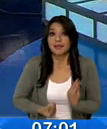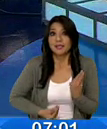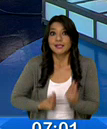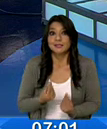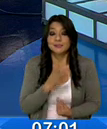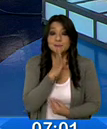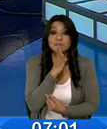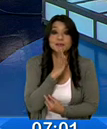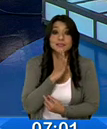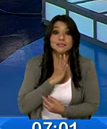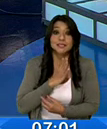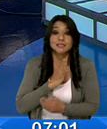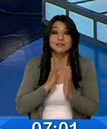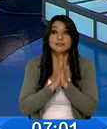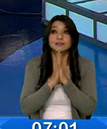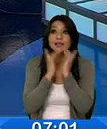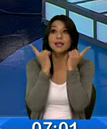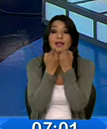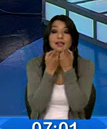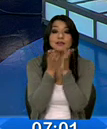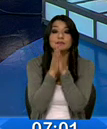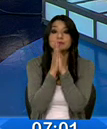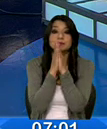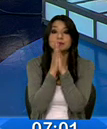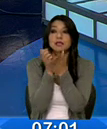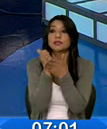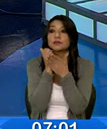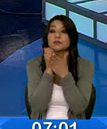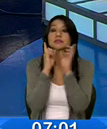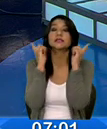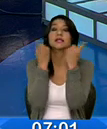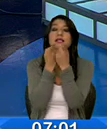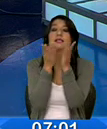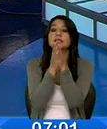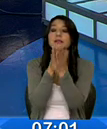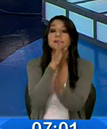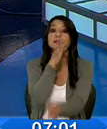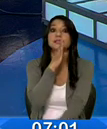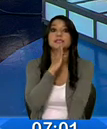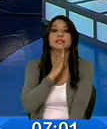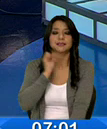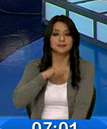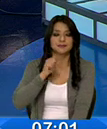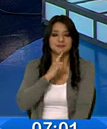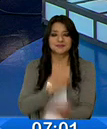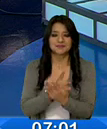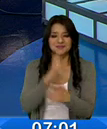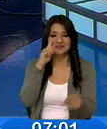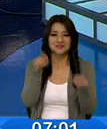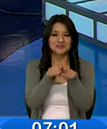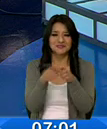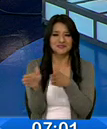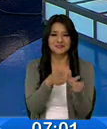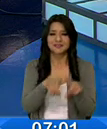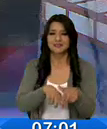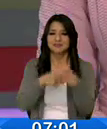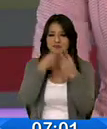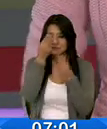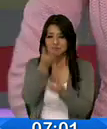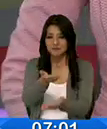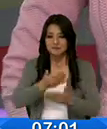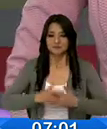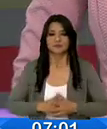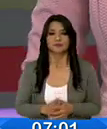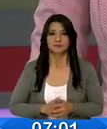que encomendarse a todos los santos. Exactamente. Al santo de la paciencia. Muy bien, estoy de acuerdo. Bueno, vamos a iniciar entonces con la información.